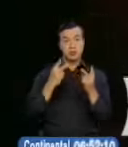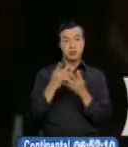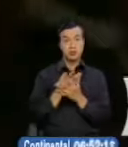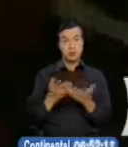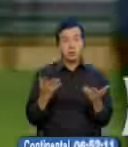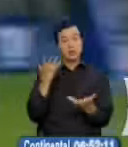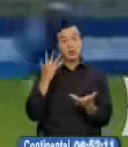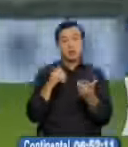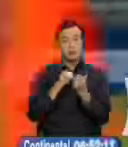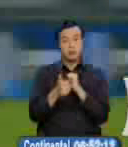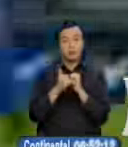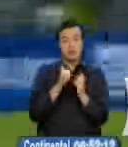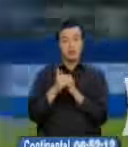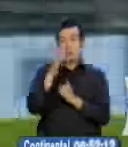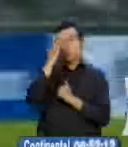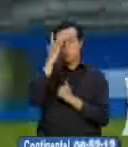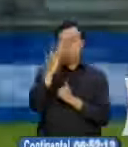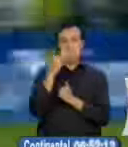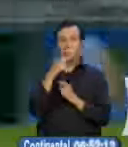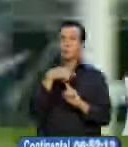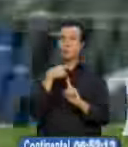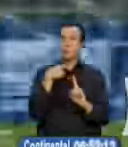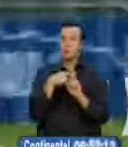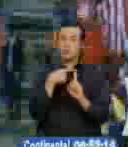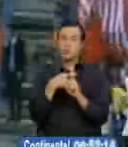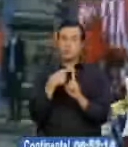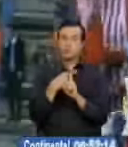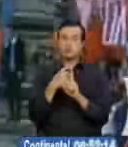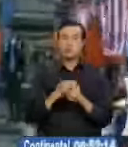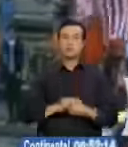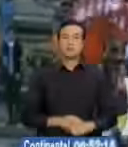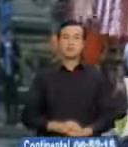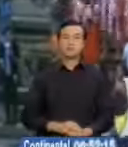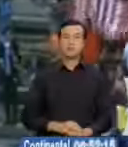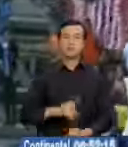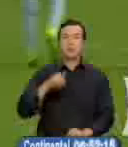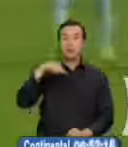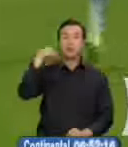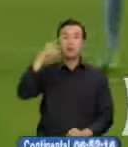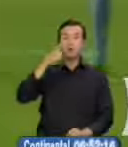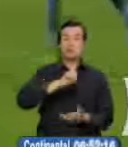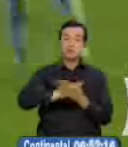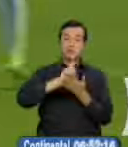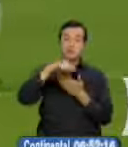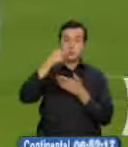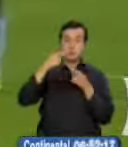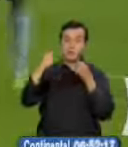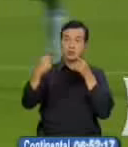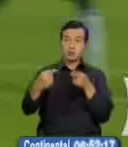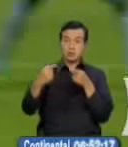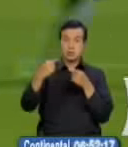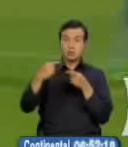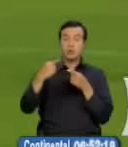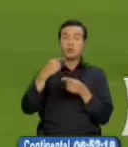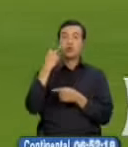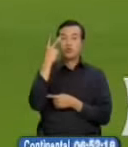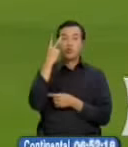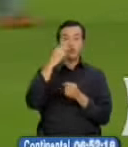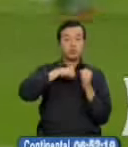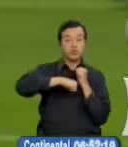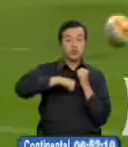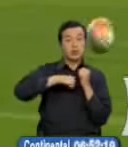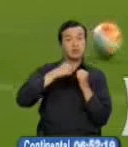den la clasificación, dado un resultado positivo la próxima semana en el partido de vuelta. Dos goles de visita